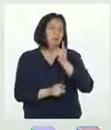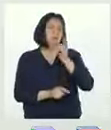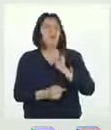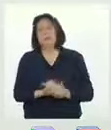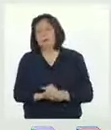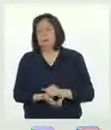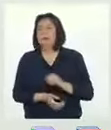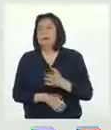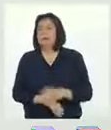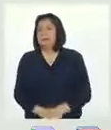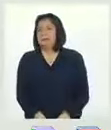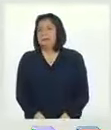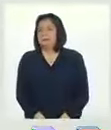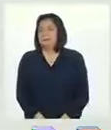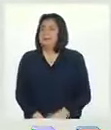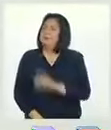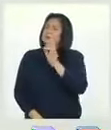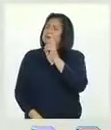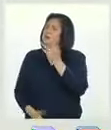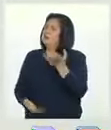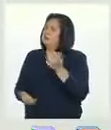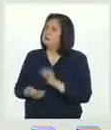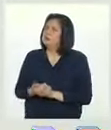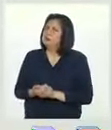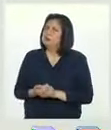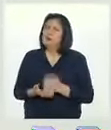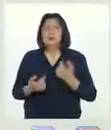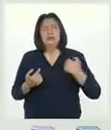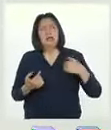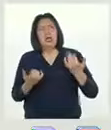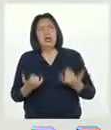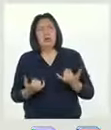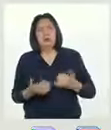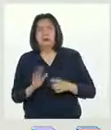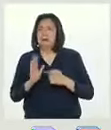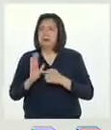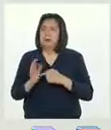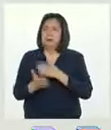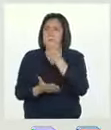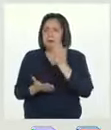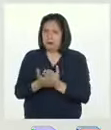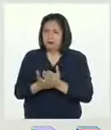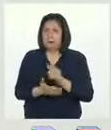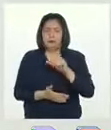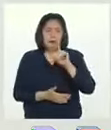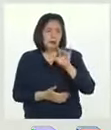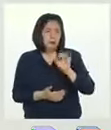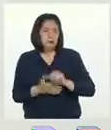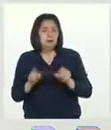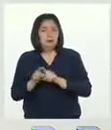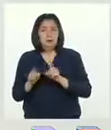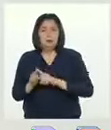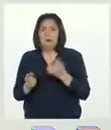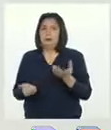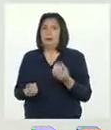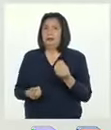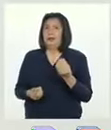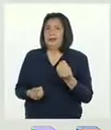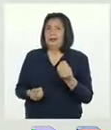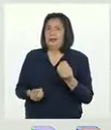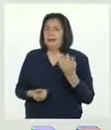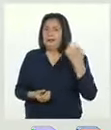Exactamente, Patricia. Profesor, entonces lo que nos corresponde ahora es presentar el problema de Luis, así como sus causas y